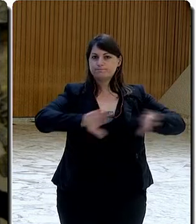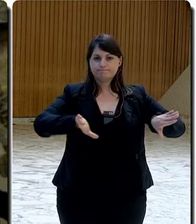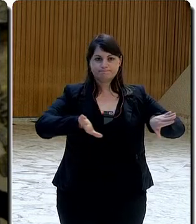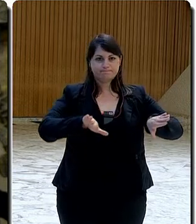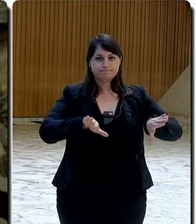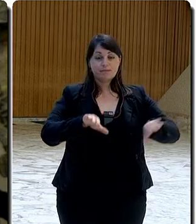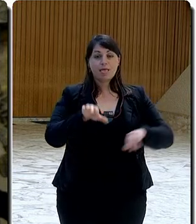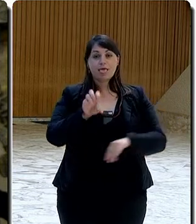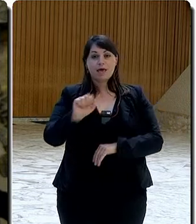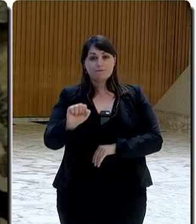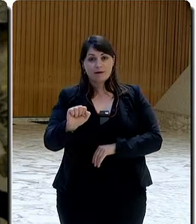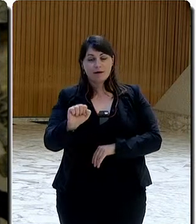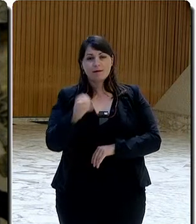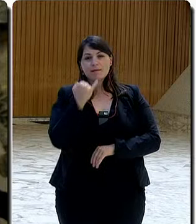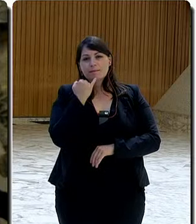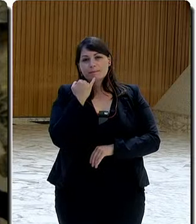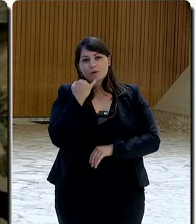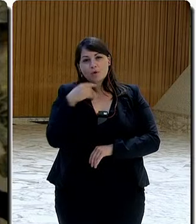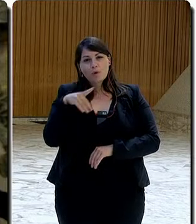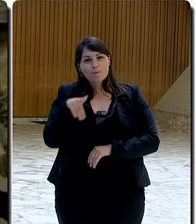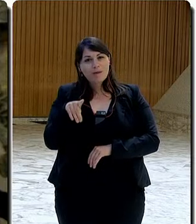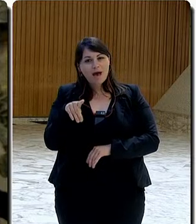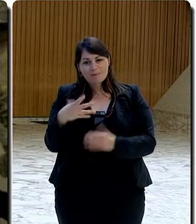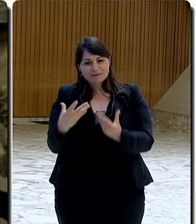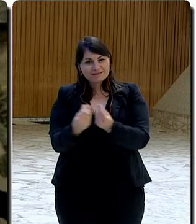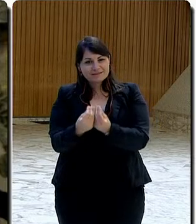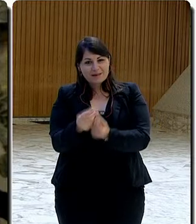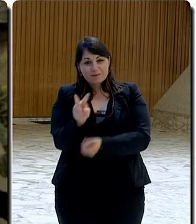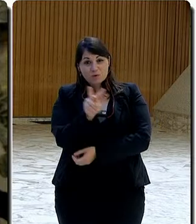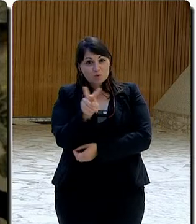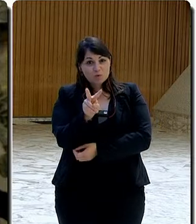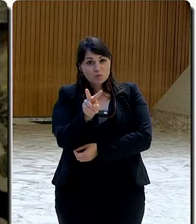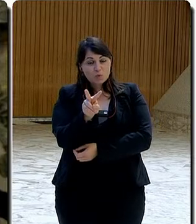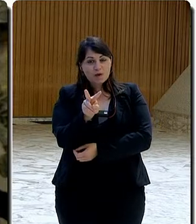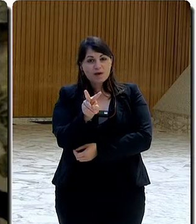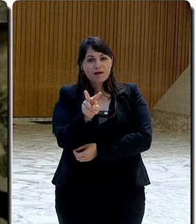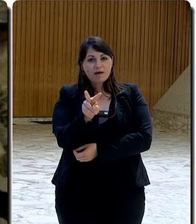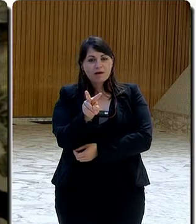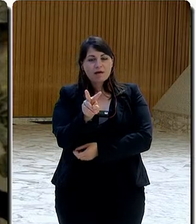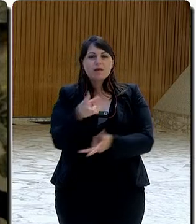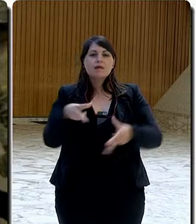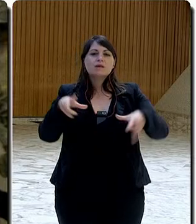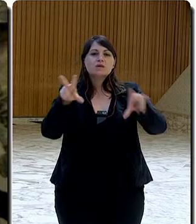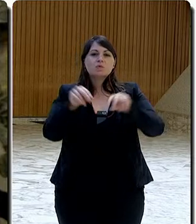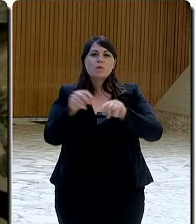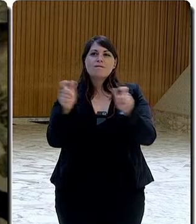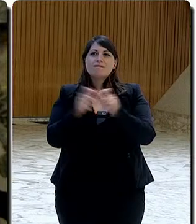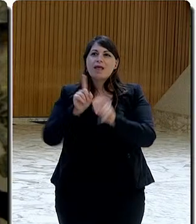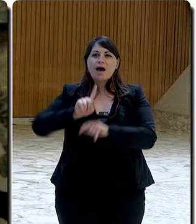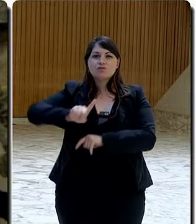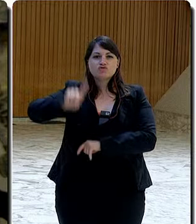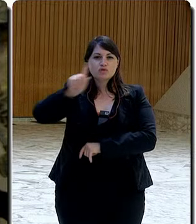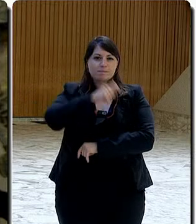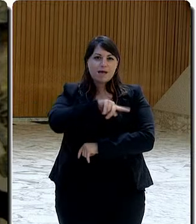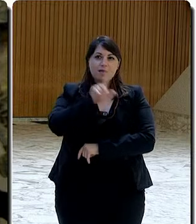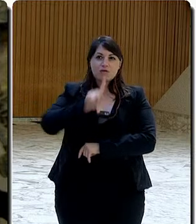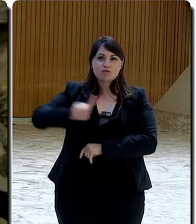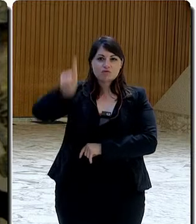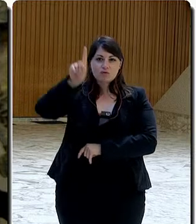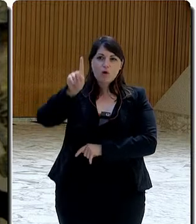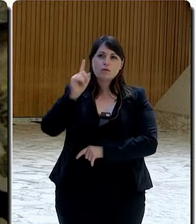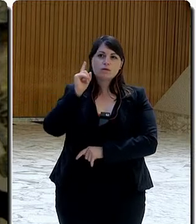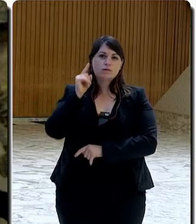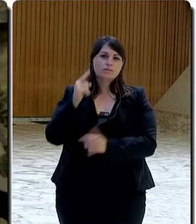Pablo, volvió a la ecoaldea. La aventura en esta ocasión fue más breve. A